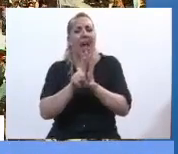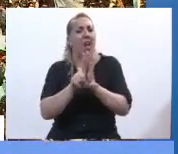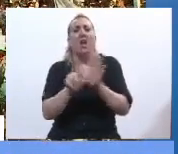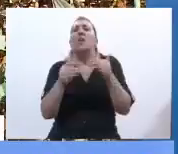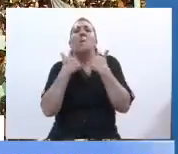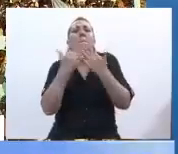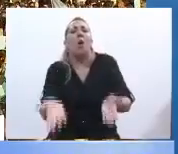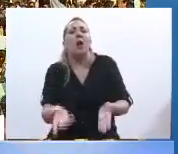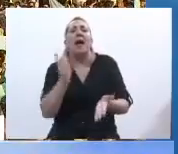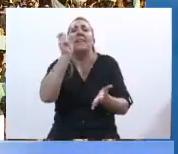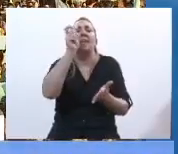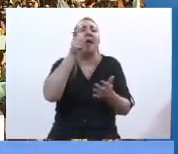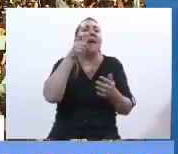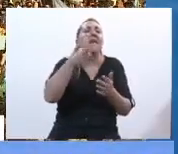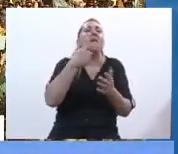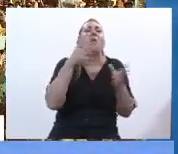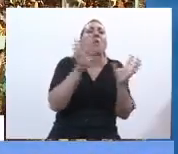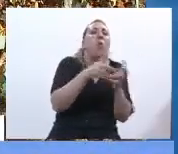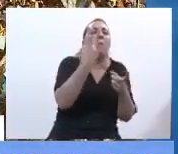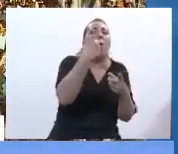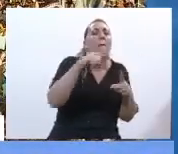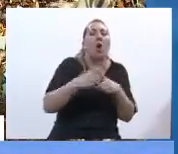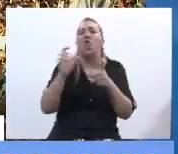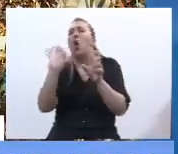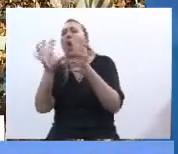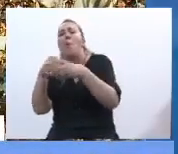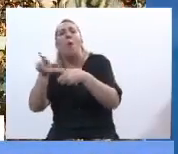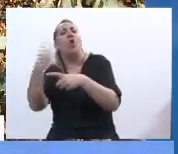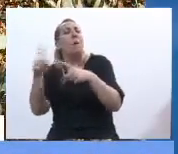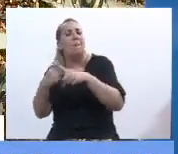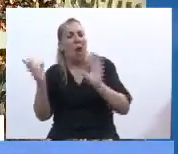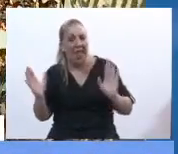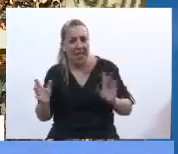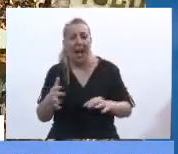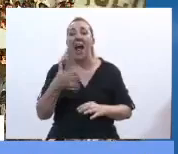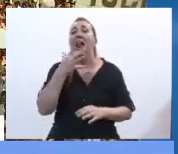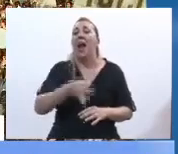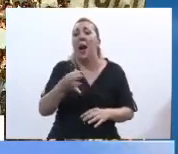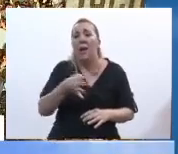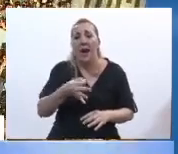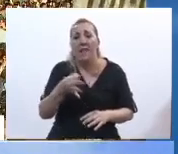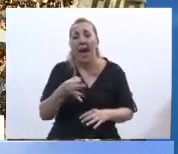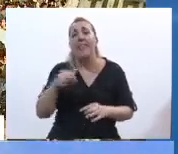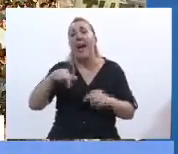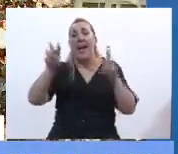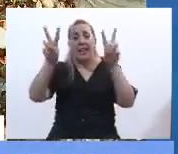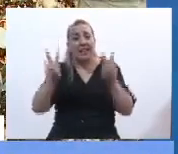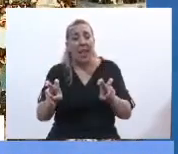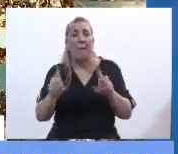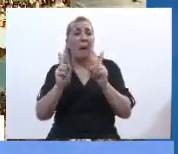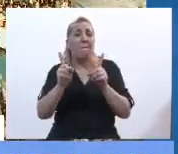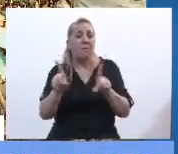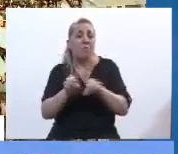nuestra pertenencia a un partido político o a un frente. Y la verdad es que es un tema que, como